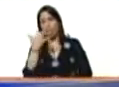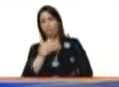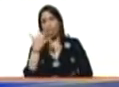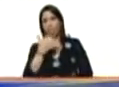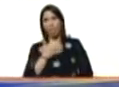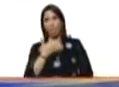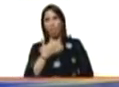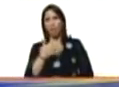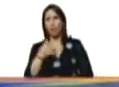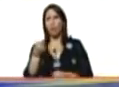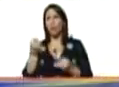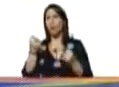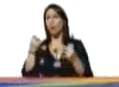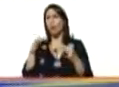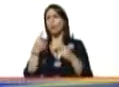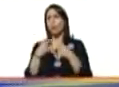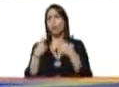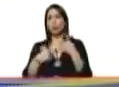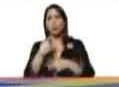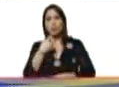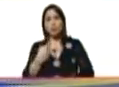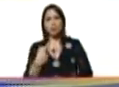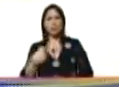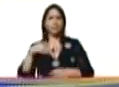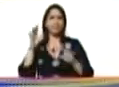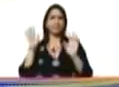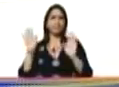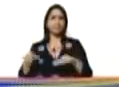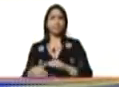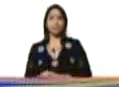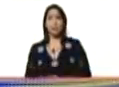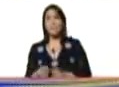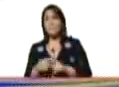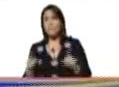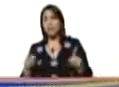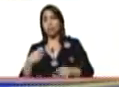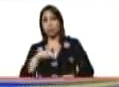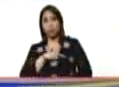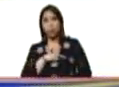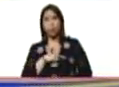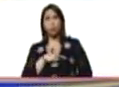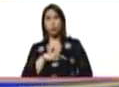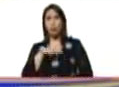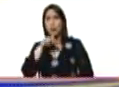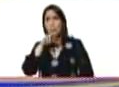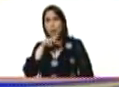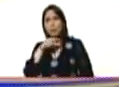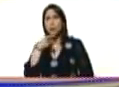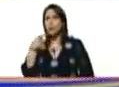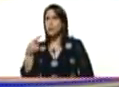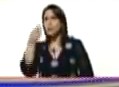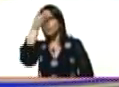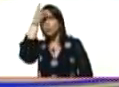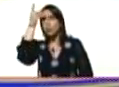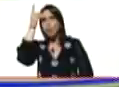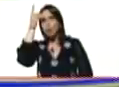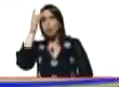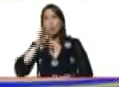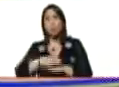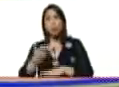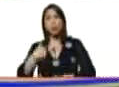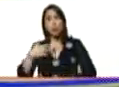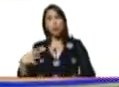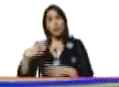¿Qué cuántas cosas dicen, vale? Pero en ese momento hablamos y yo le dije a Diosdado, porque lo creo,